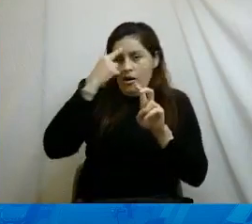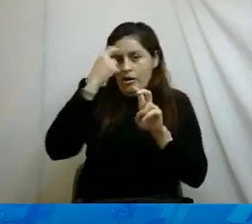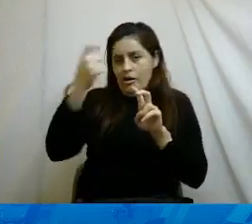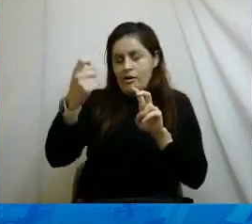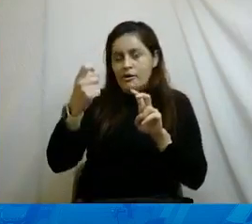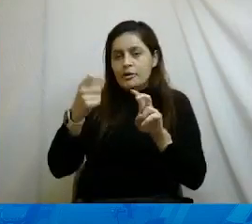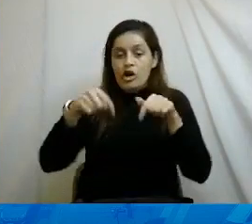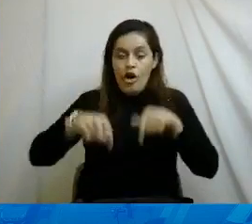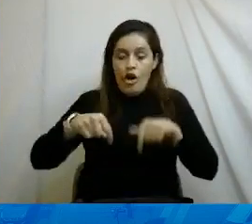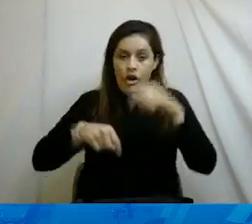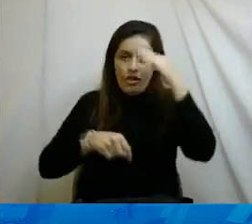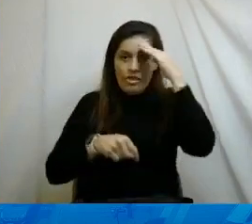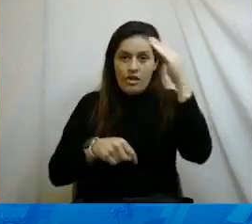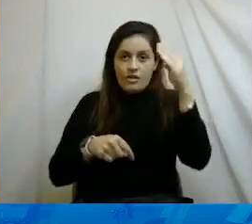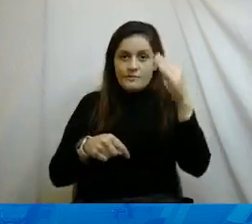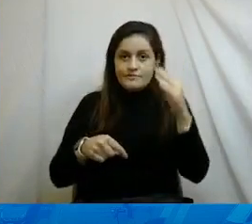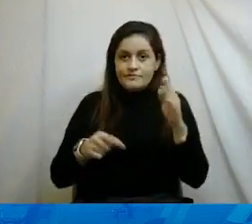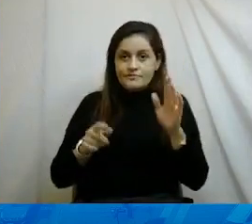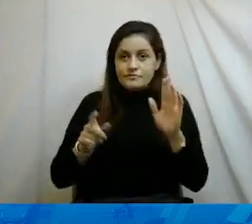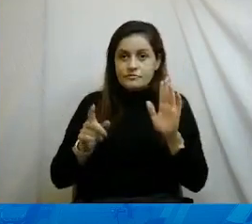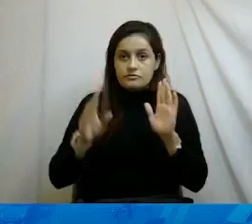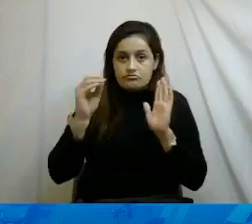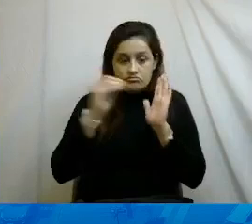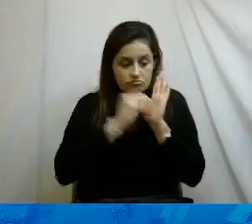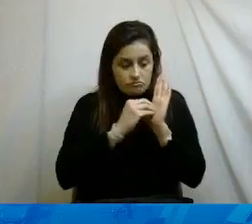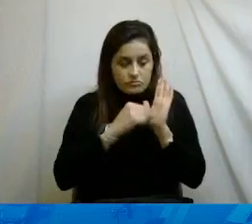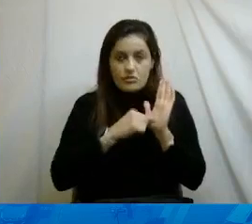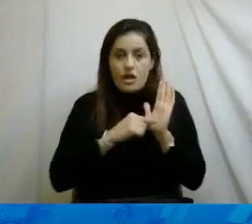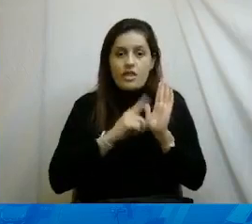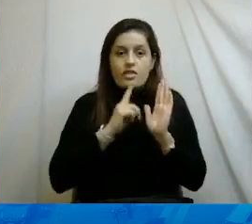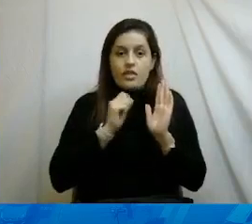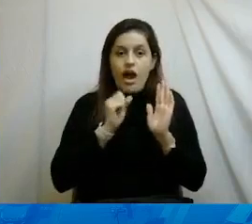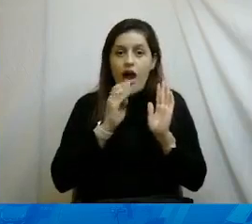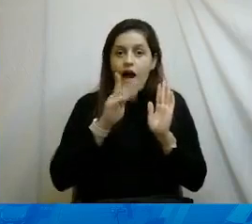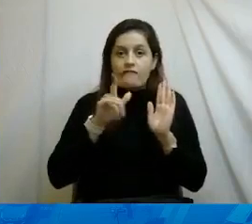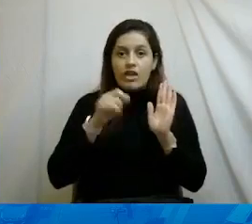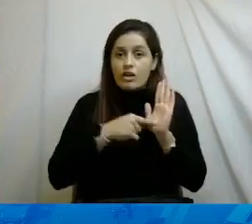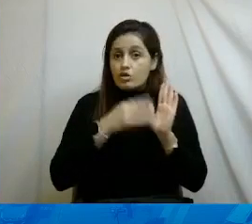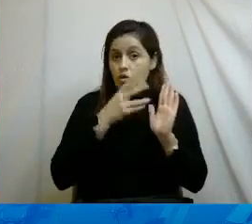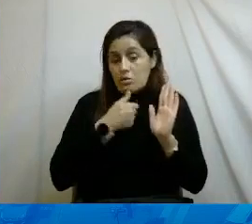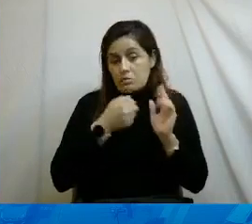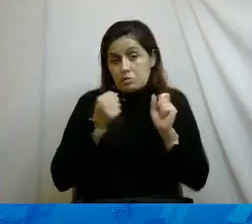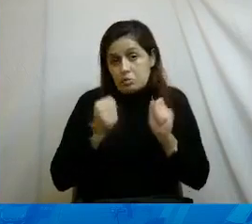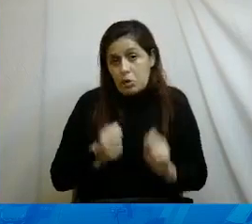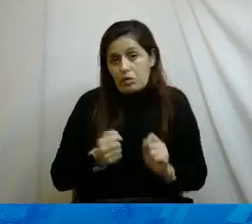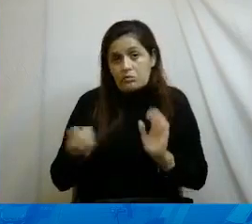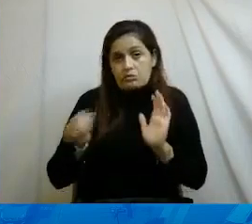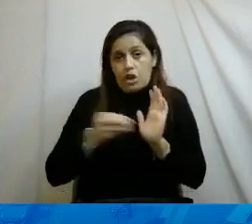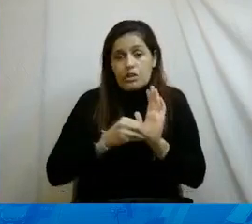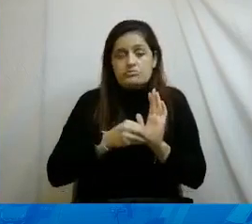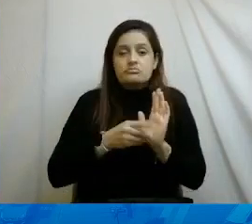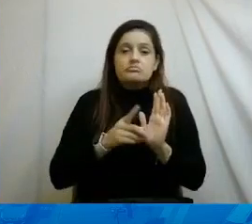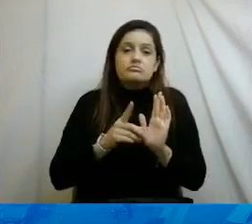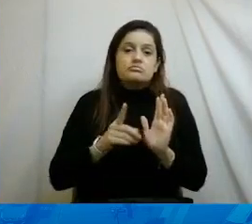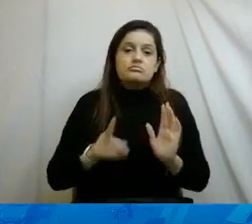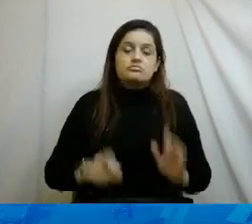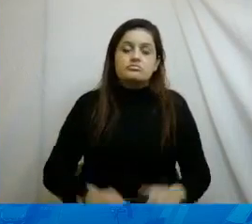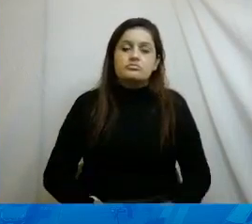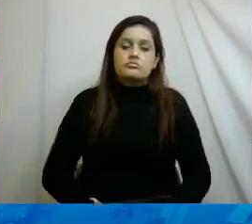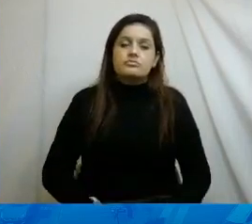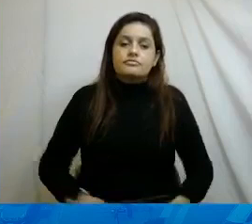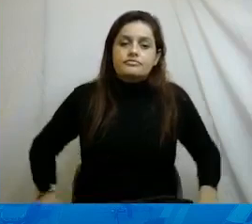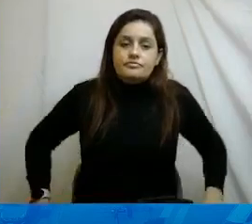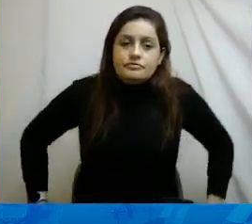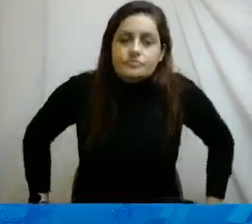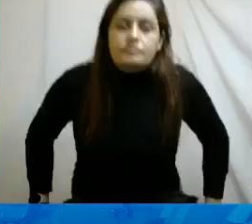Hoy día, por ejemplo, no venía ningún tema en la tabla y espacio suficiente, podríamos perfectamente haberlo tratado como tema. Eso